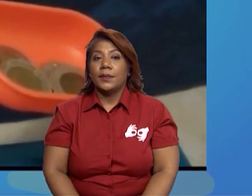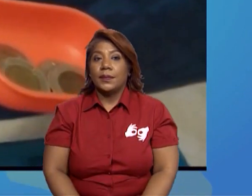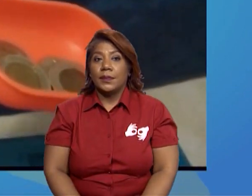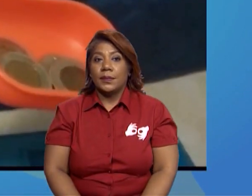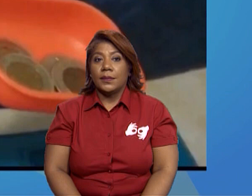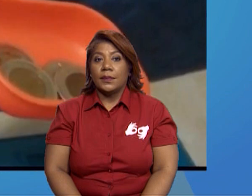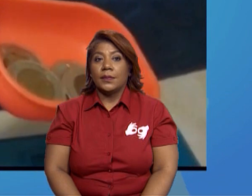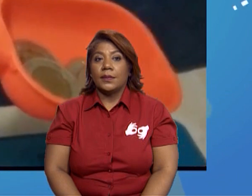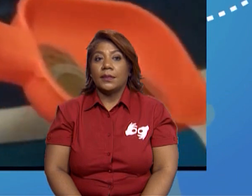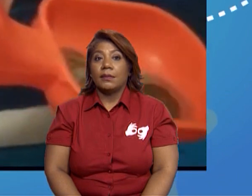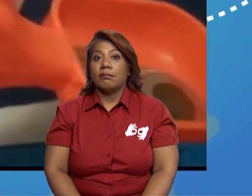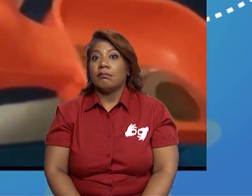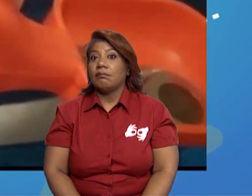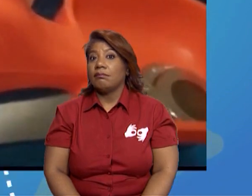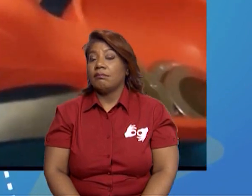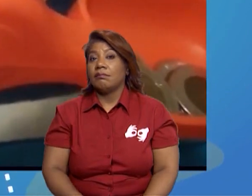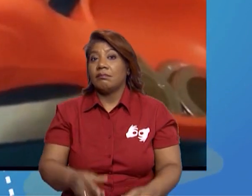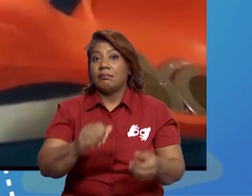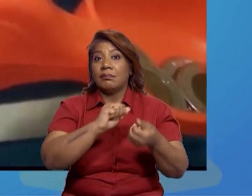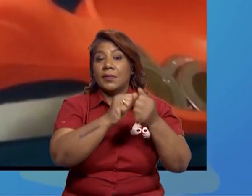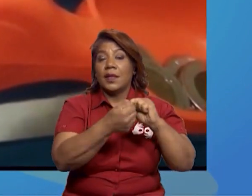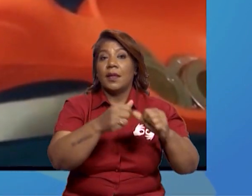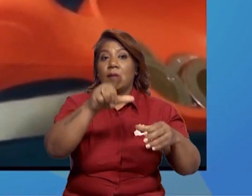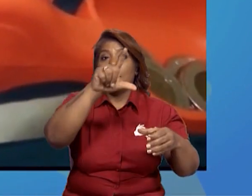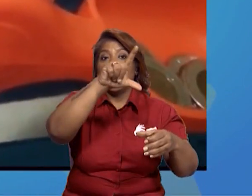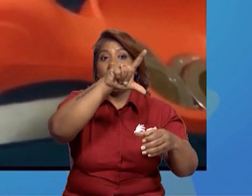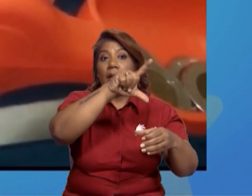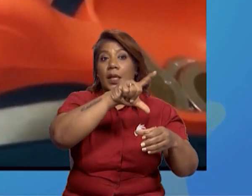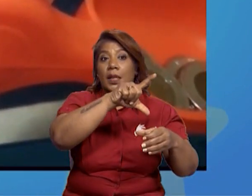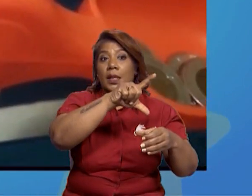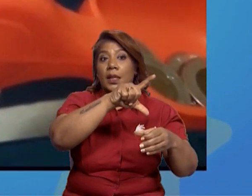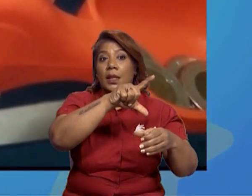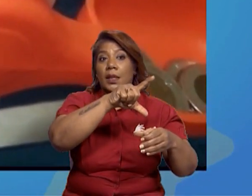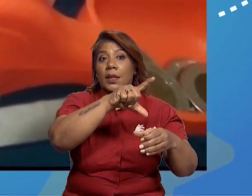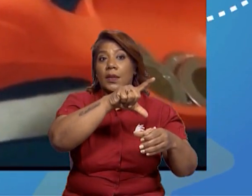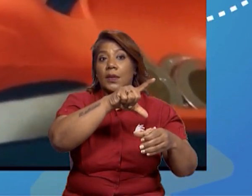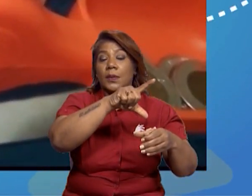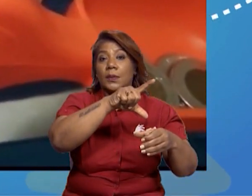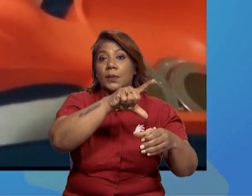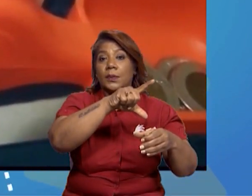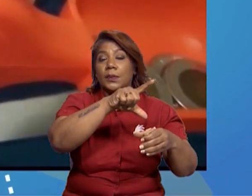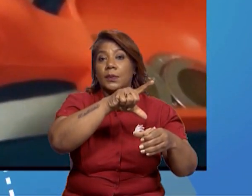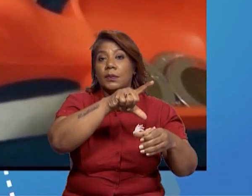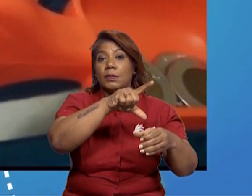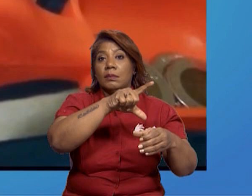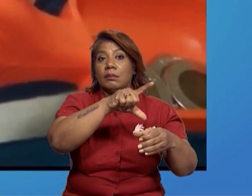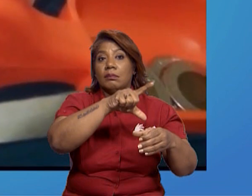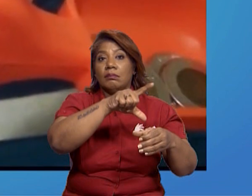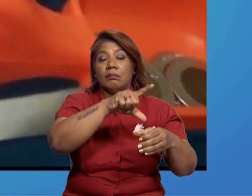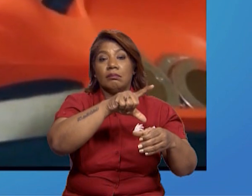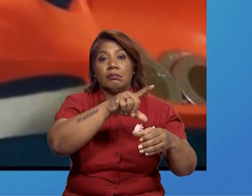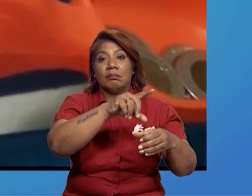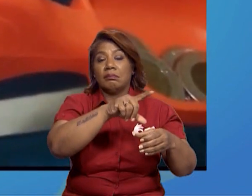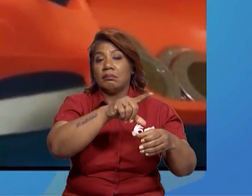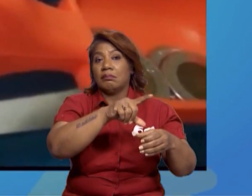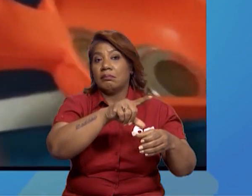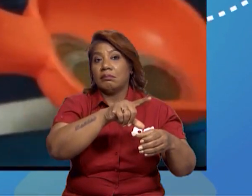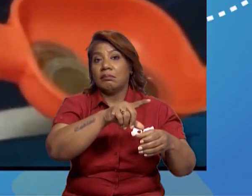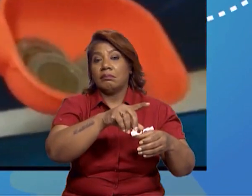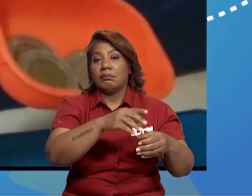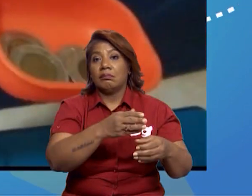Ahora vemos que al derretirse el cubo de hielo y convertirse en un estado líquido, en este caso en